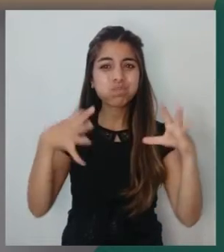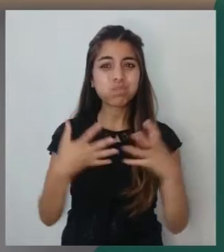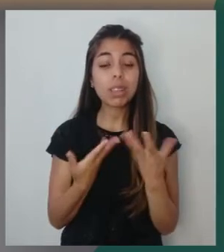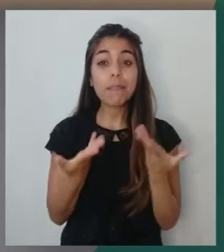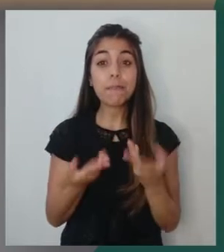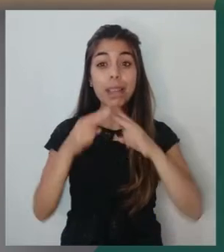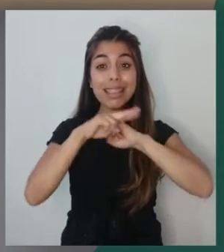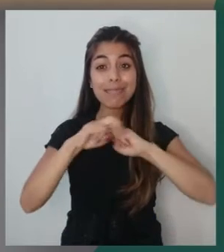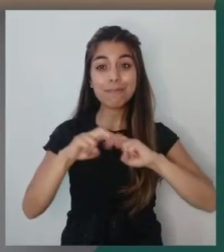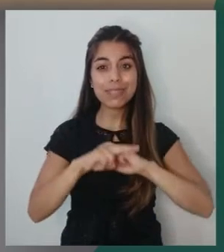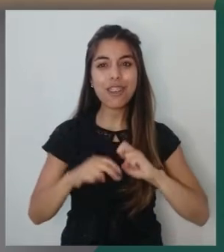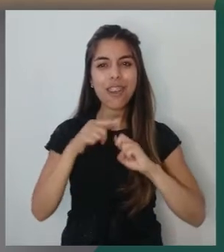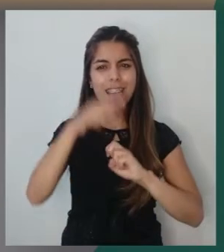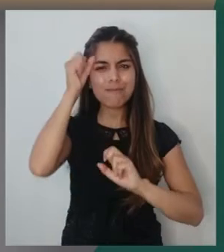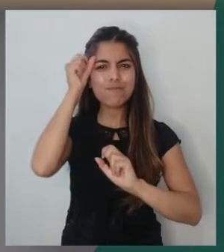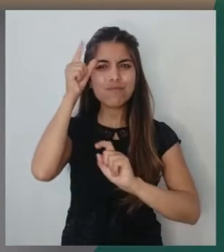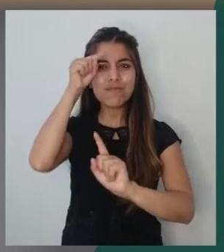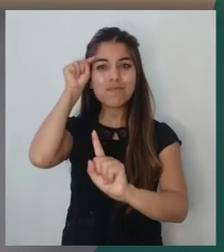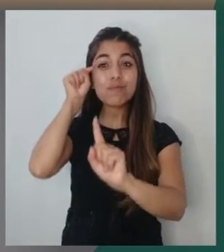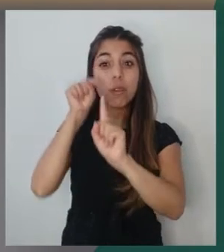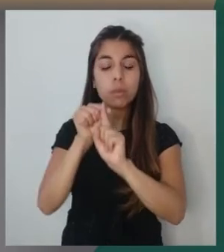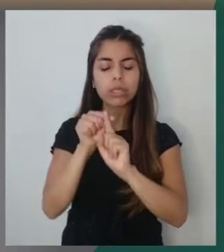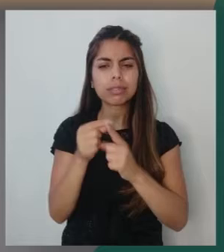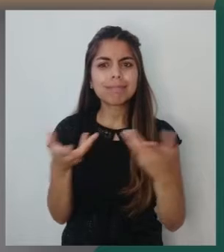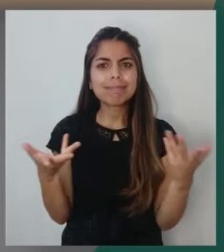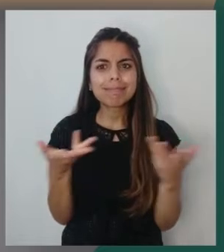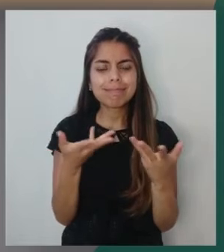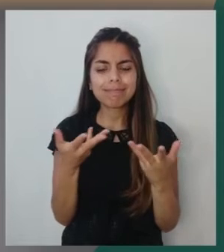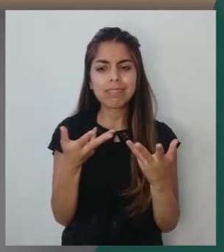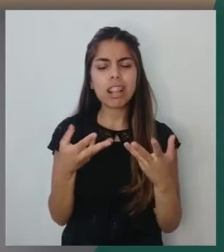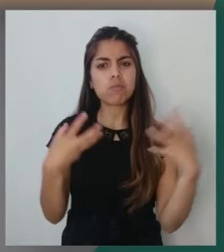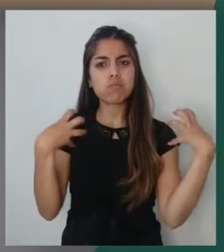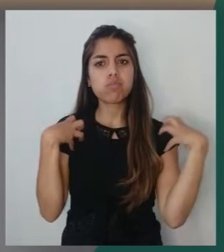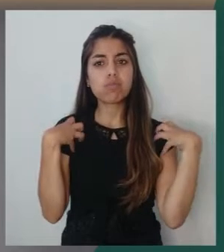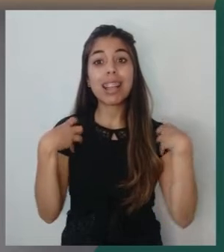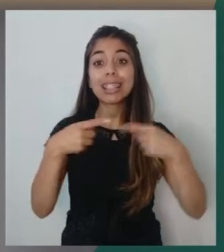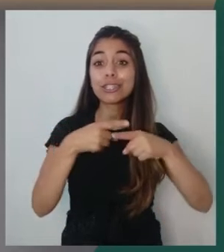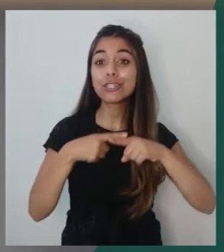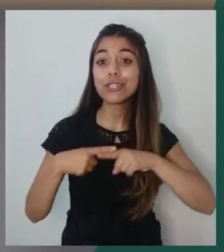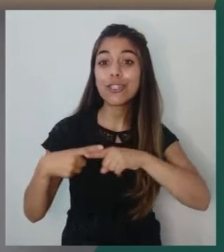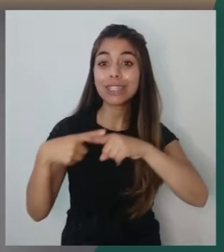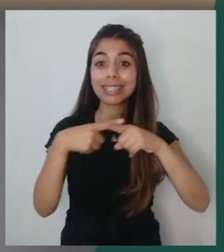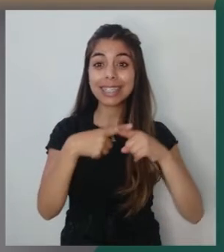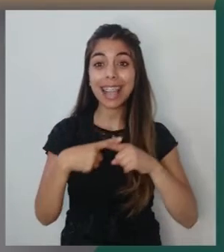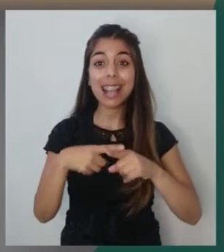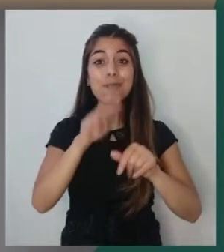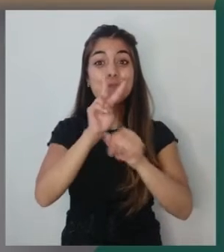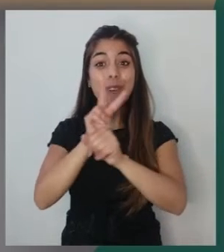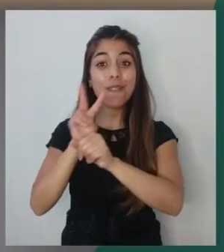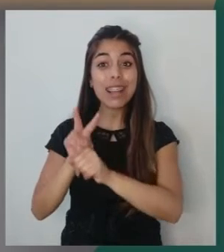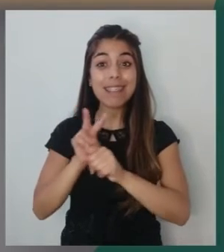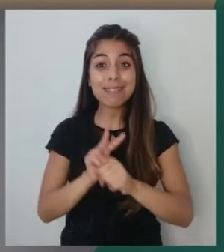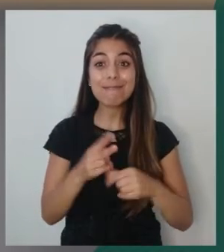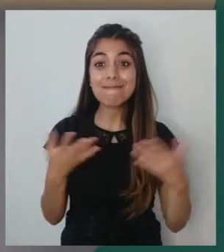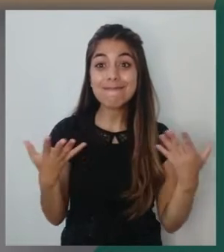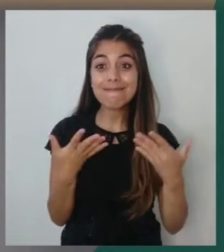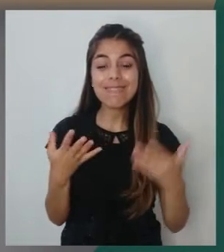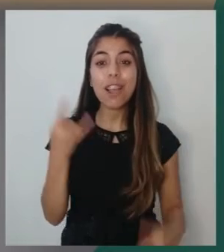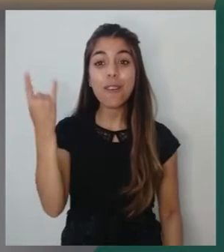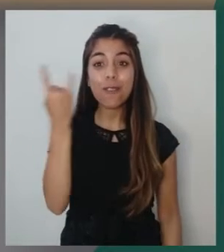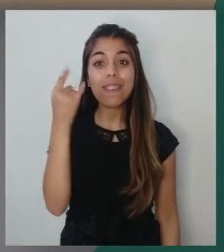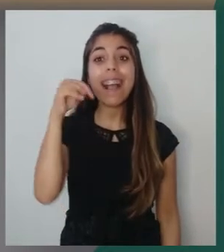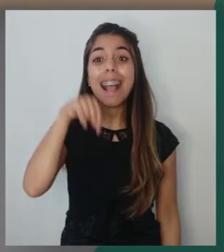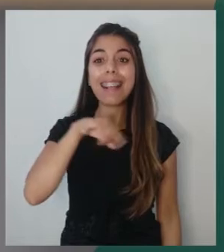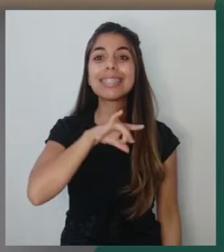se orientó a comprender y a analizar cómo significa la responsabilidad social los académicos y académicas de una universidad